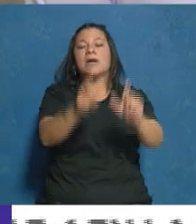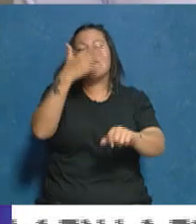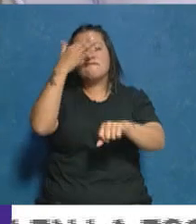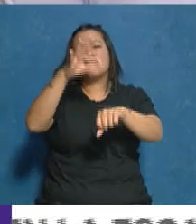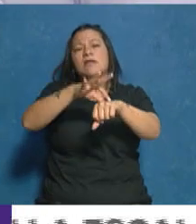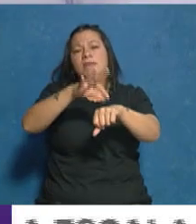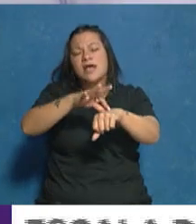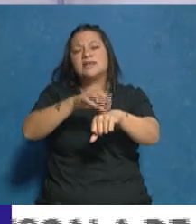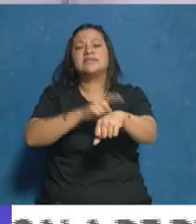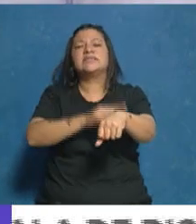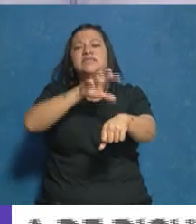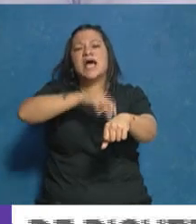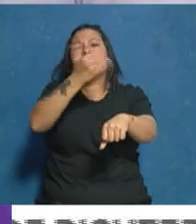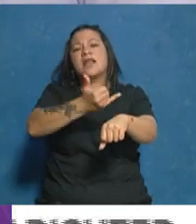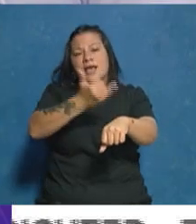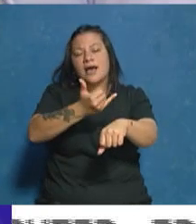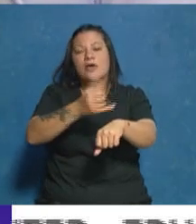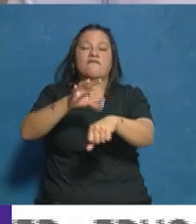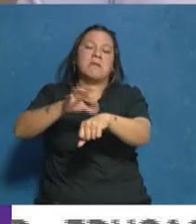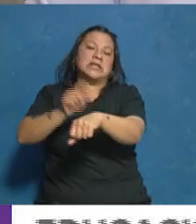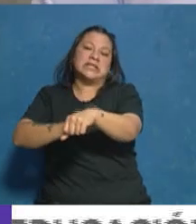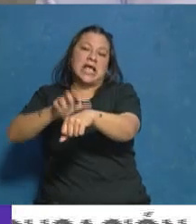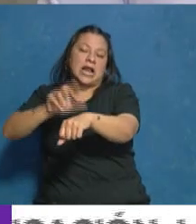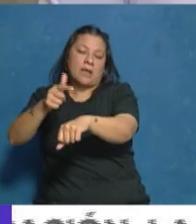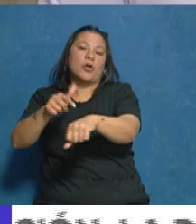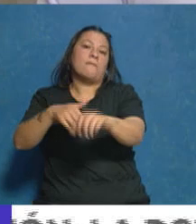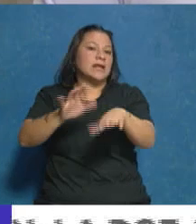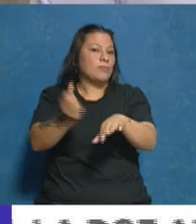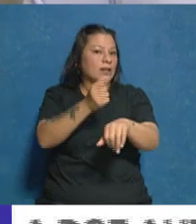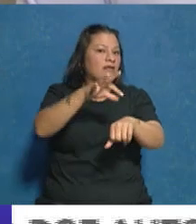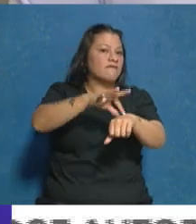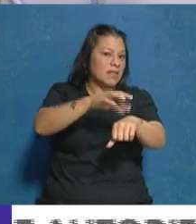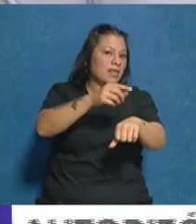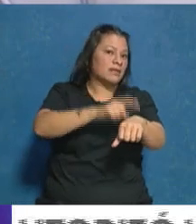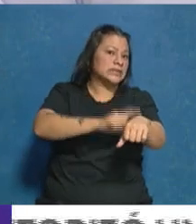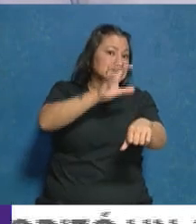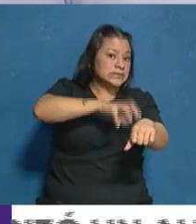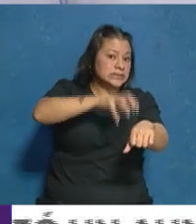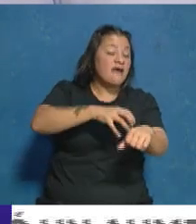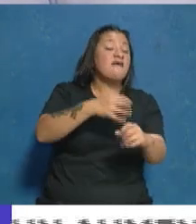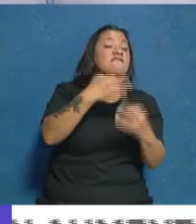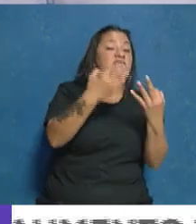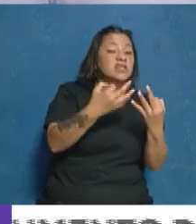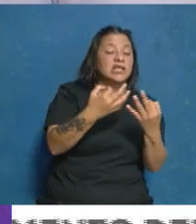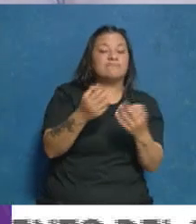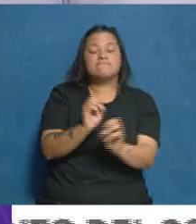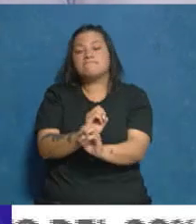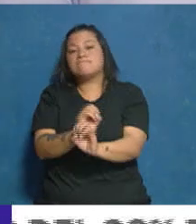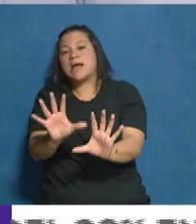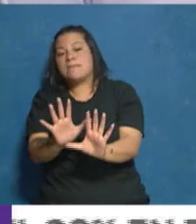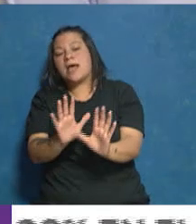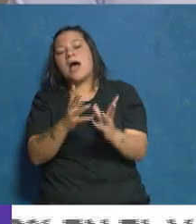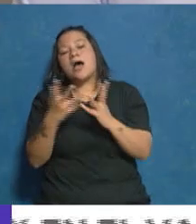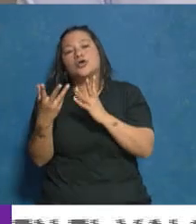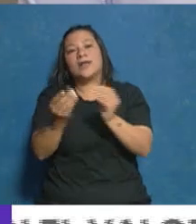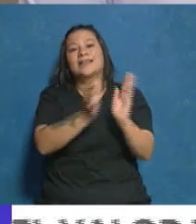enfermedades hematológicas y no hematológicas, pero sobre todo hematológicas, tanto benignas como malignas, para darle tratamiento con